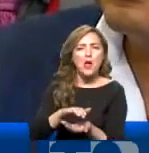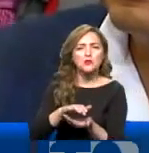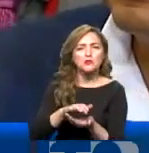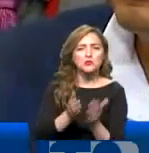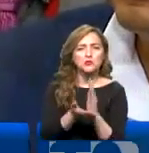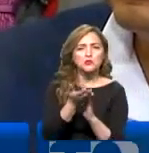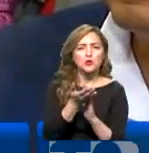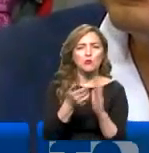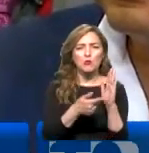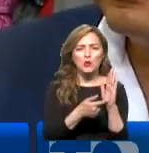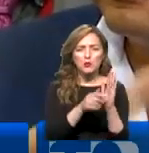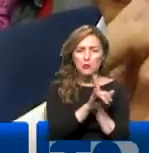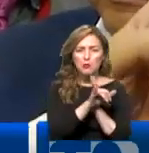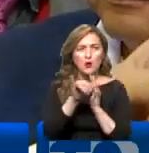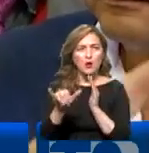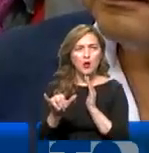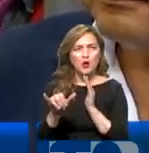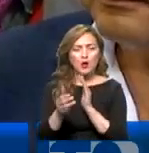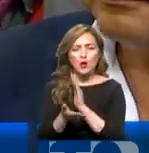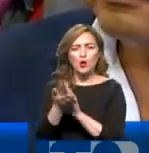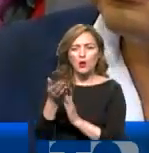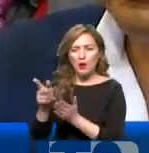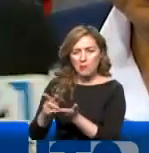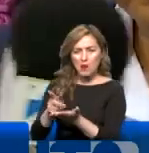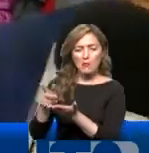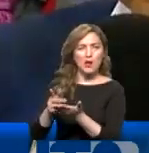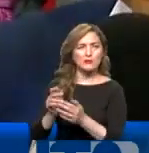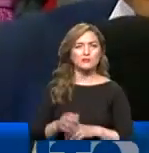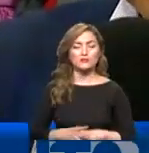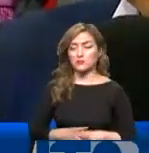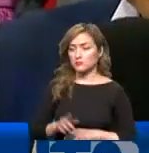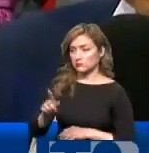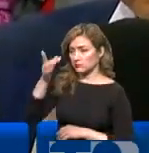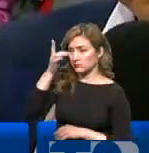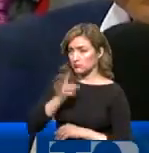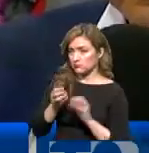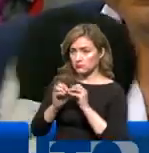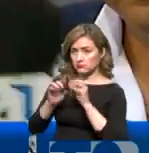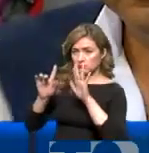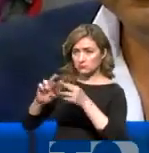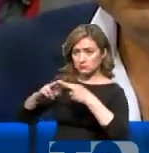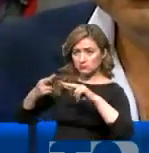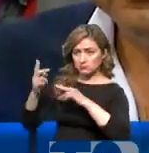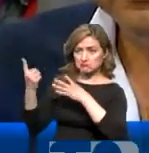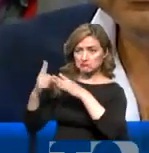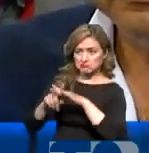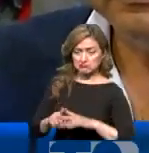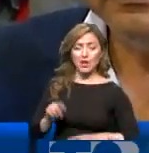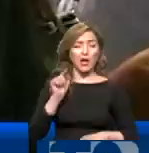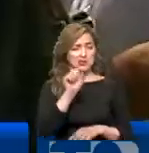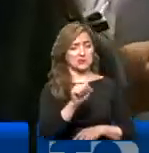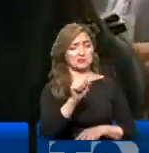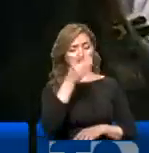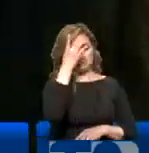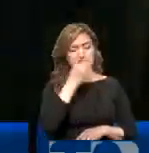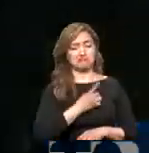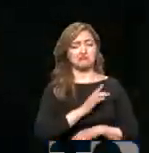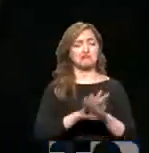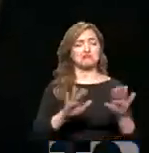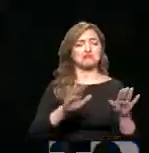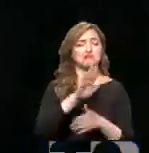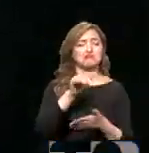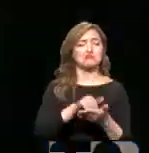impuestos que subir recaudaciones. ¿Esa va a ser la postura de su bancada si en la reforma se incluye? Definitivamente que sí. También se refirió